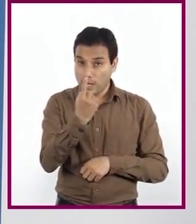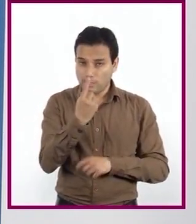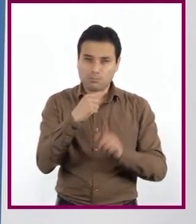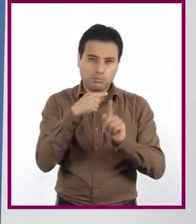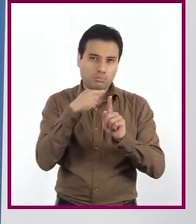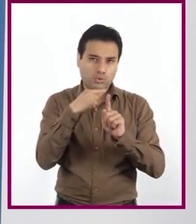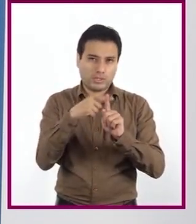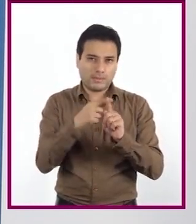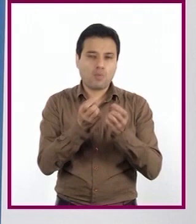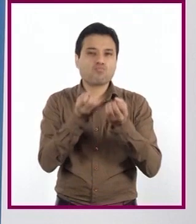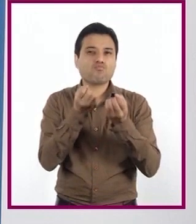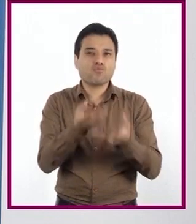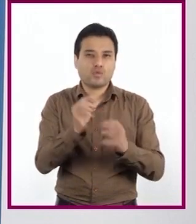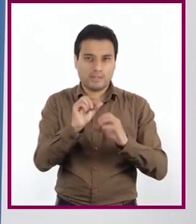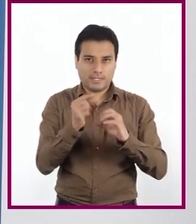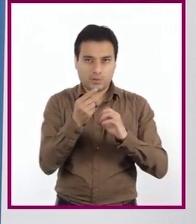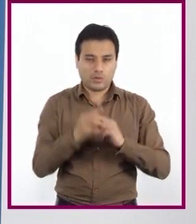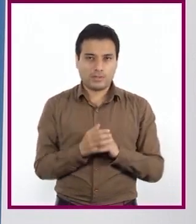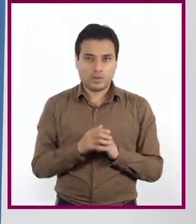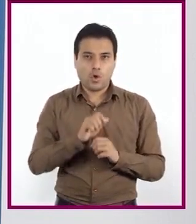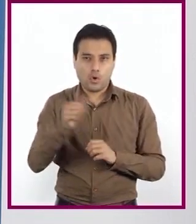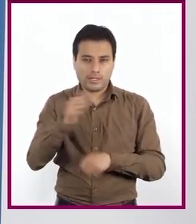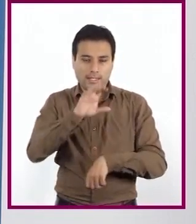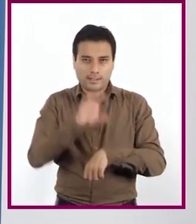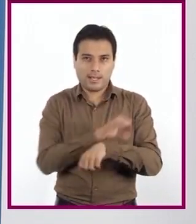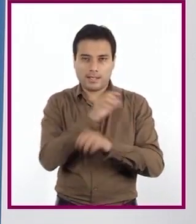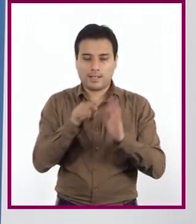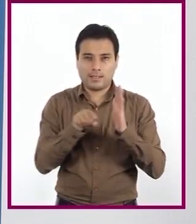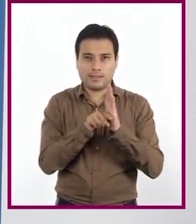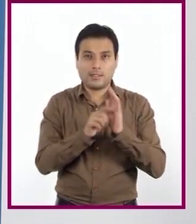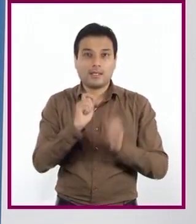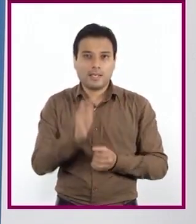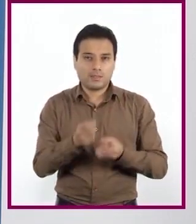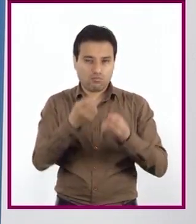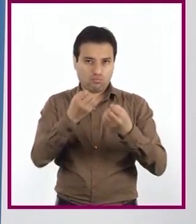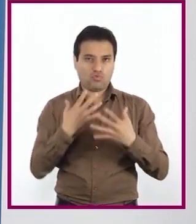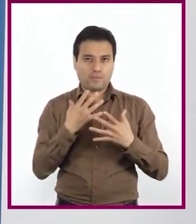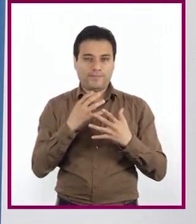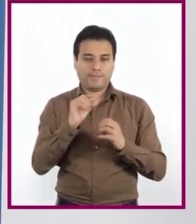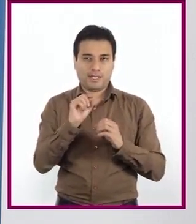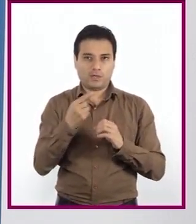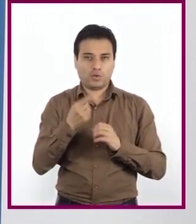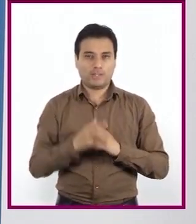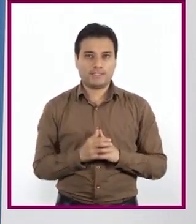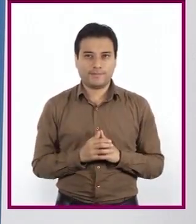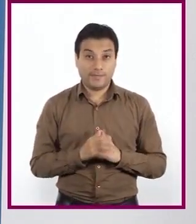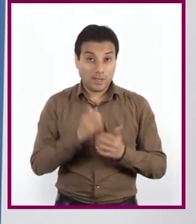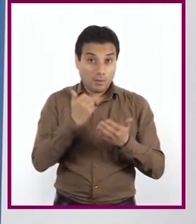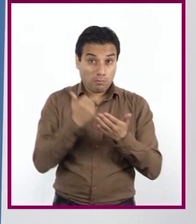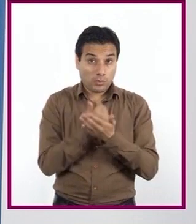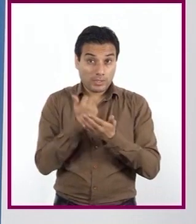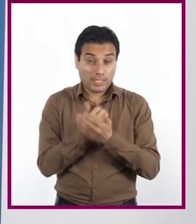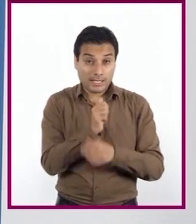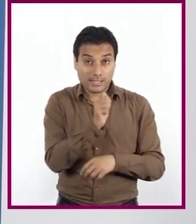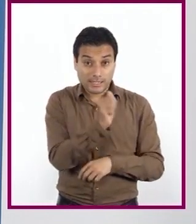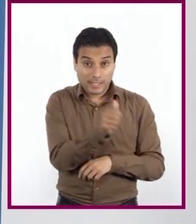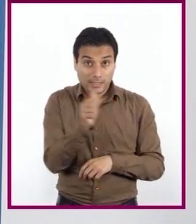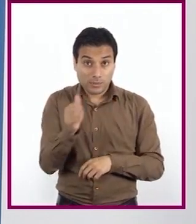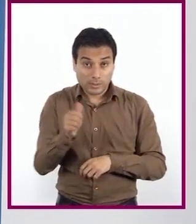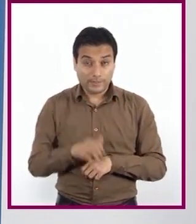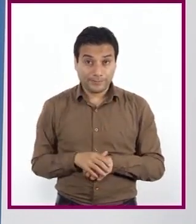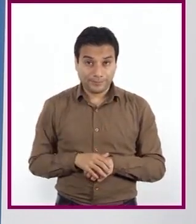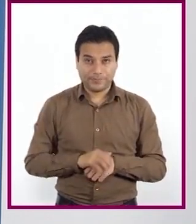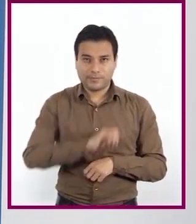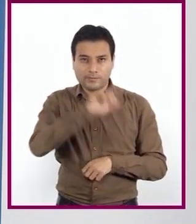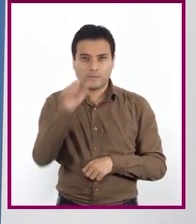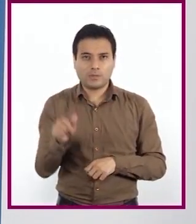cede electrones, y otra carga negativa, gana electrones. De cada una de las botellas, la carga se conduce a través